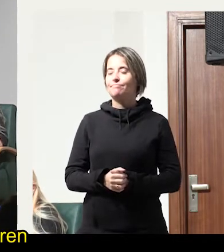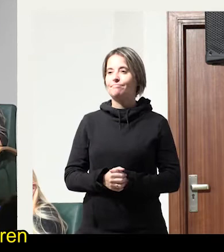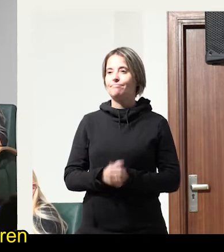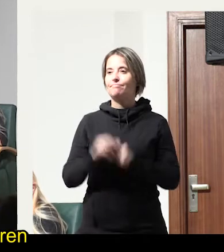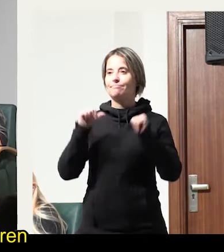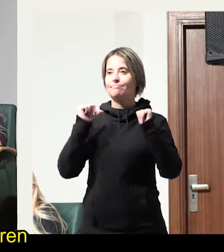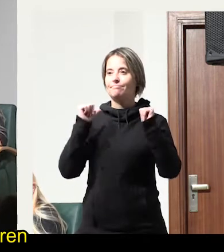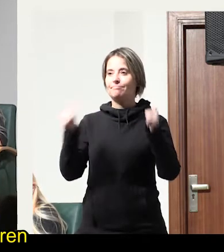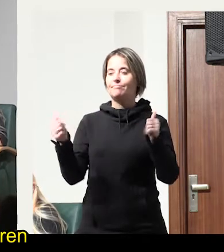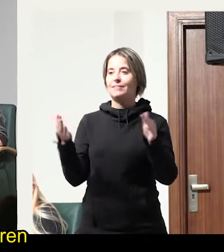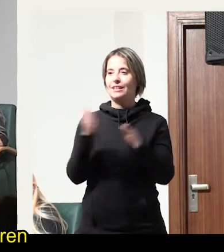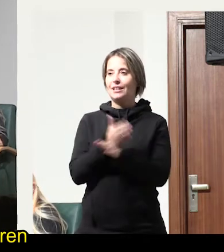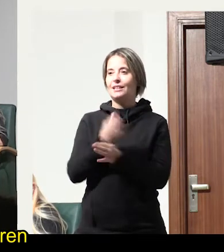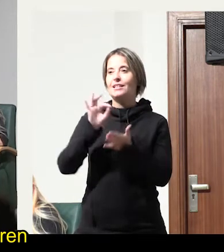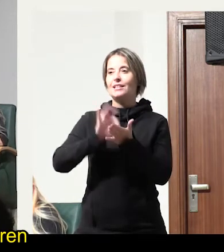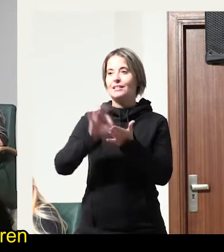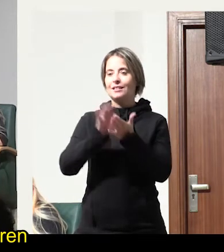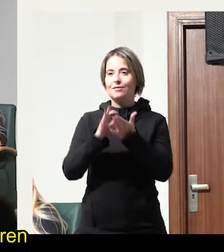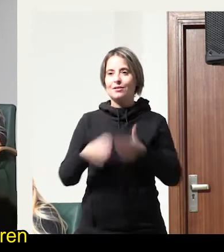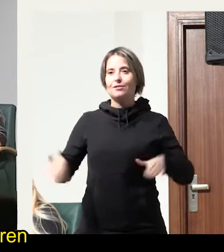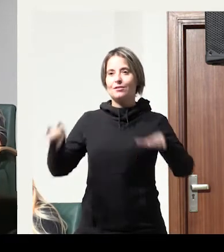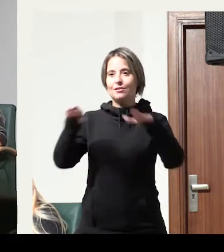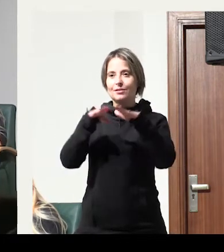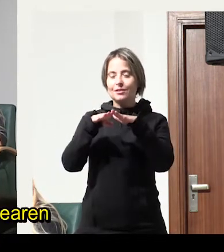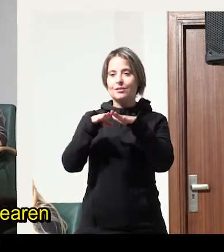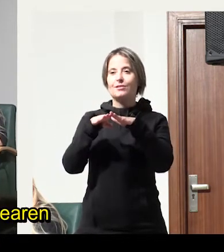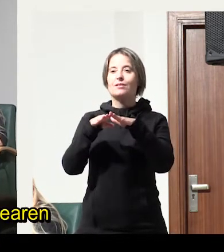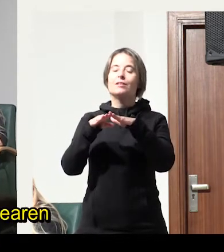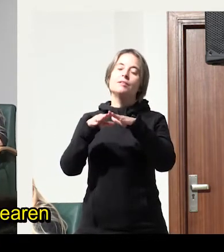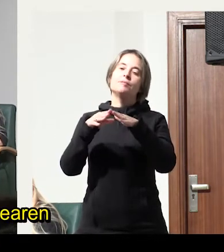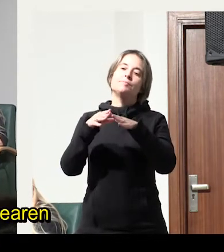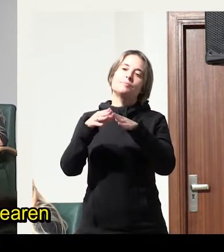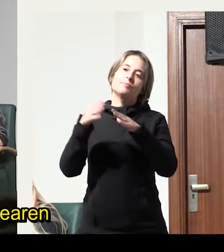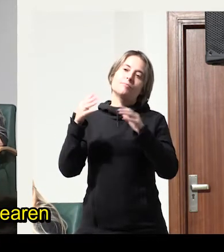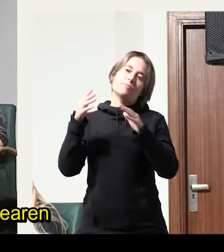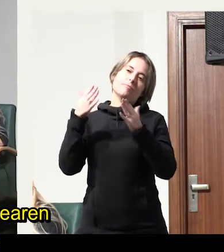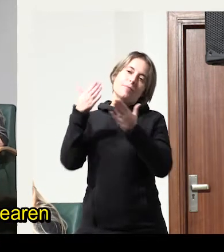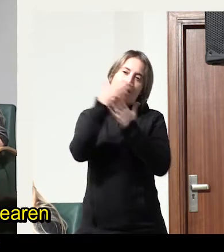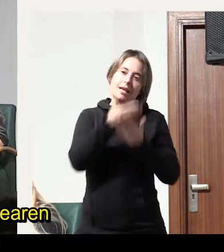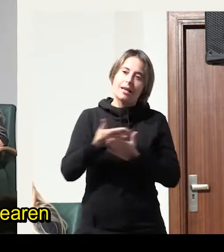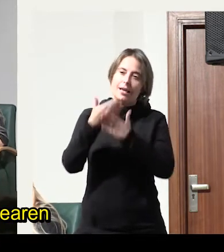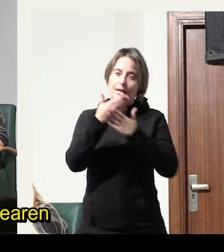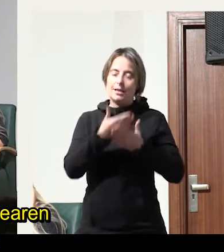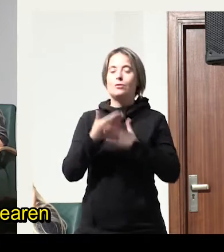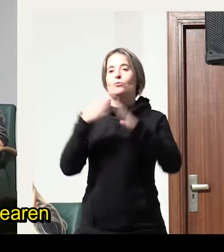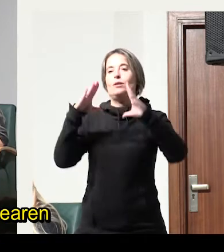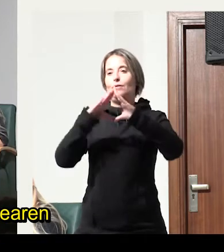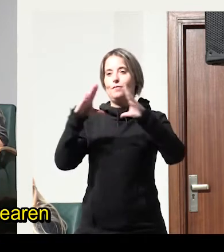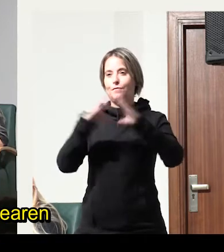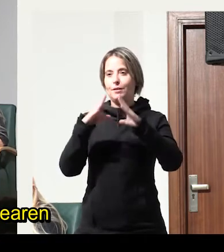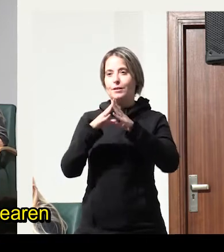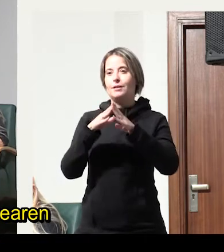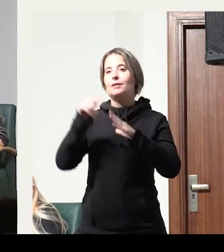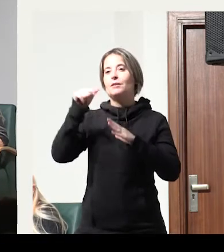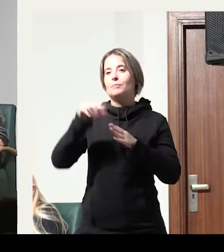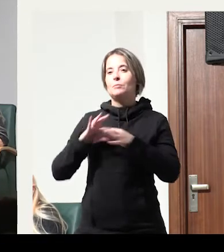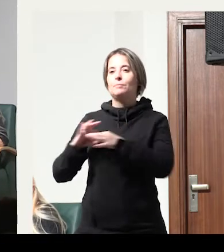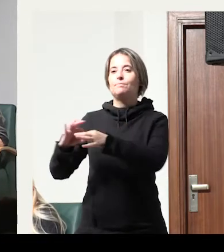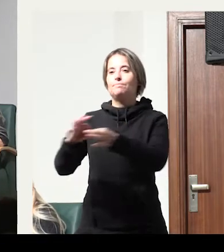berdintasun zerbitzuko jabetze feministarako eskolaren eta adineko zerbitzuko gizon sarearen lankidetzatik sortutakoa